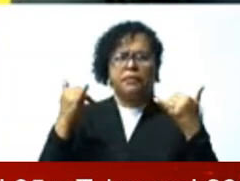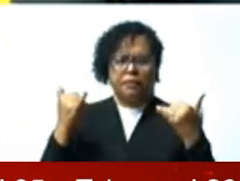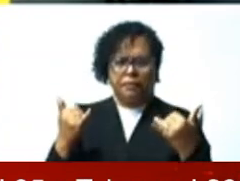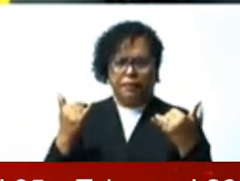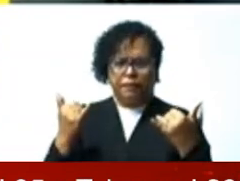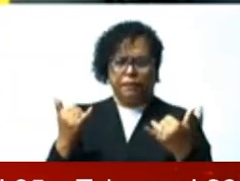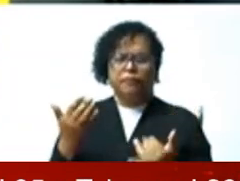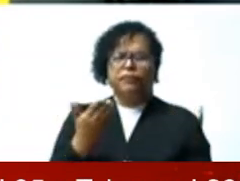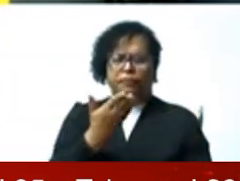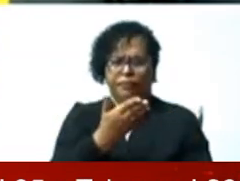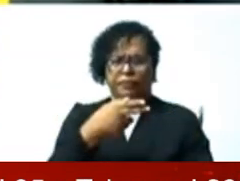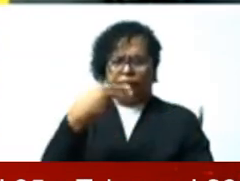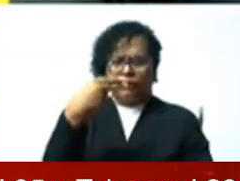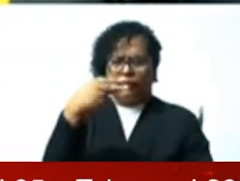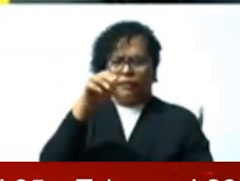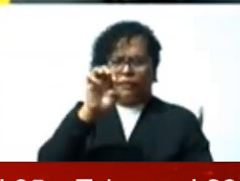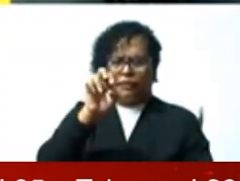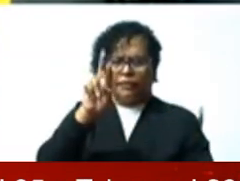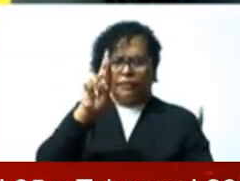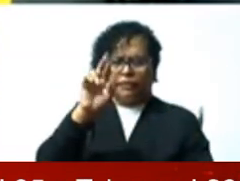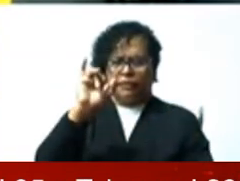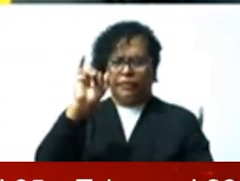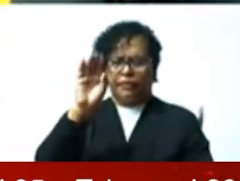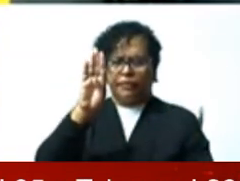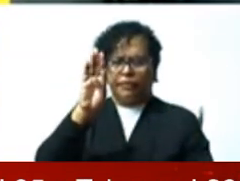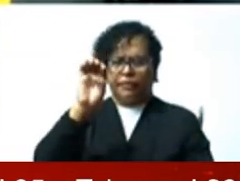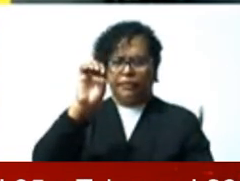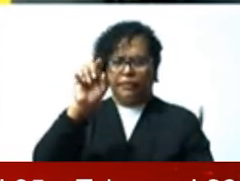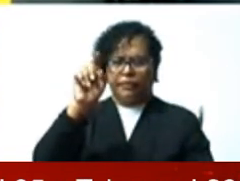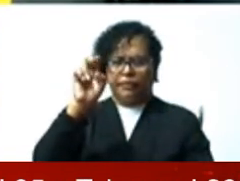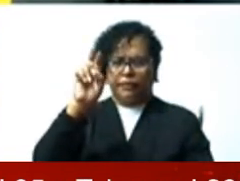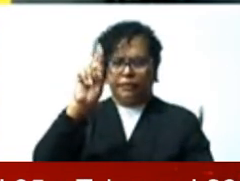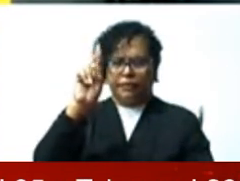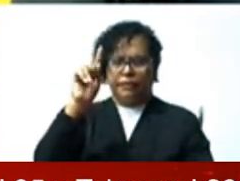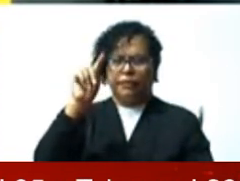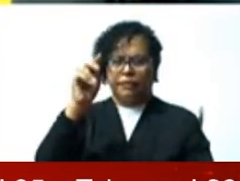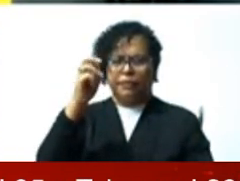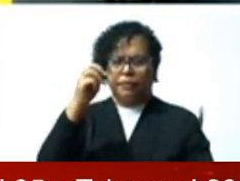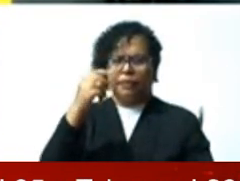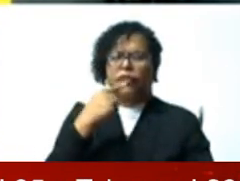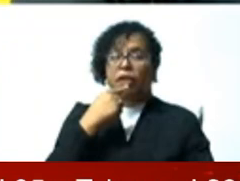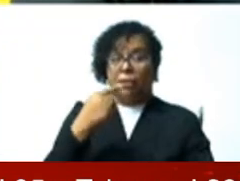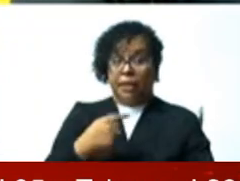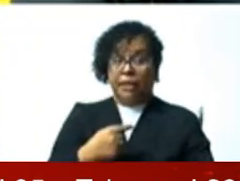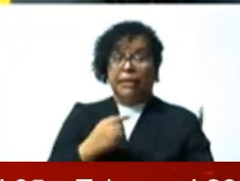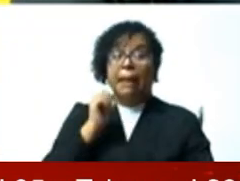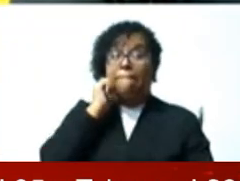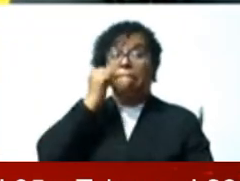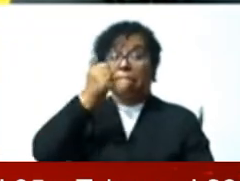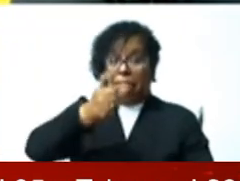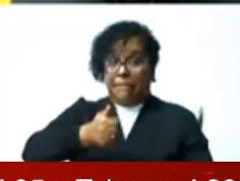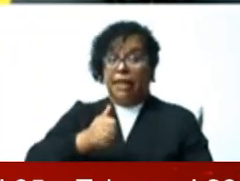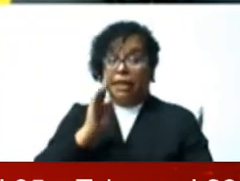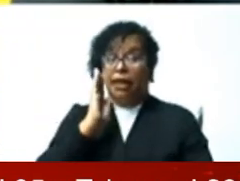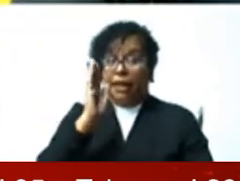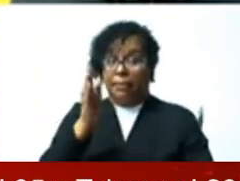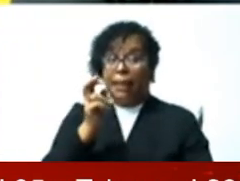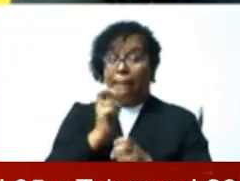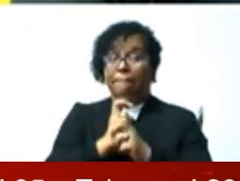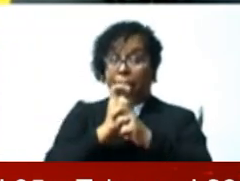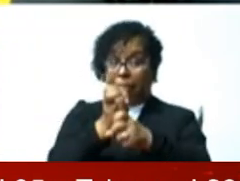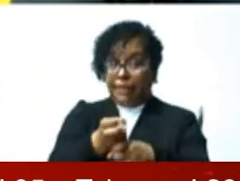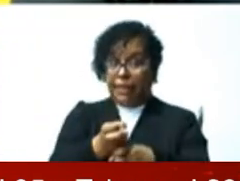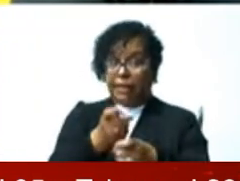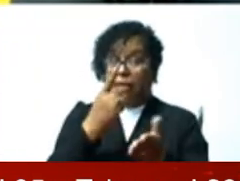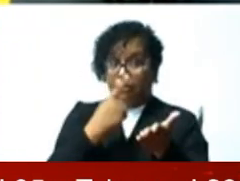Heriberto me advierte de que hoy conoceríamos otro préstamo, como bien estamos viendo en este